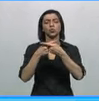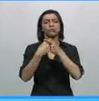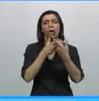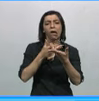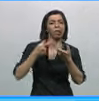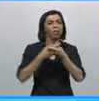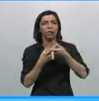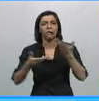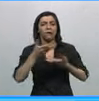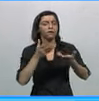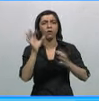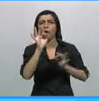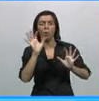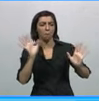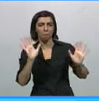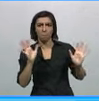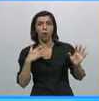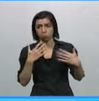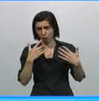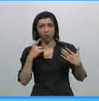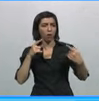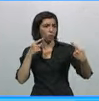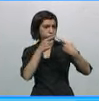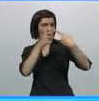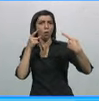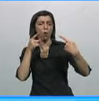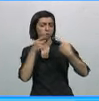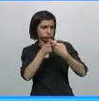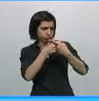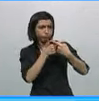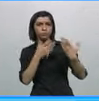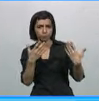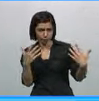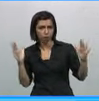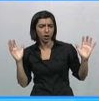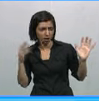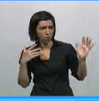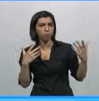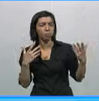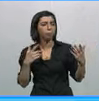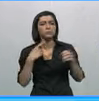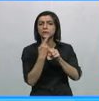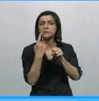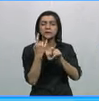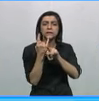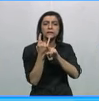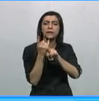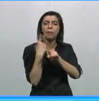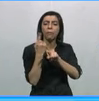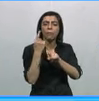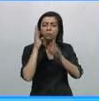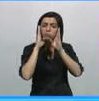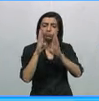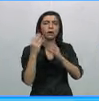con alguno por lo que sea. Claro. La prioridad siempre es el equipo. Entonces, cuando